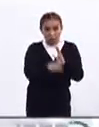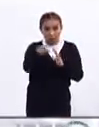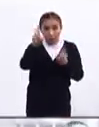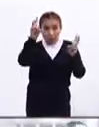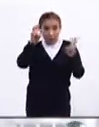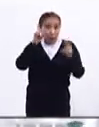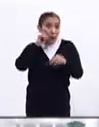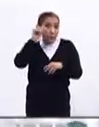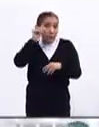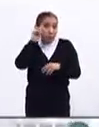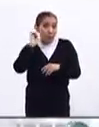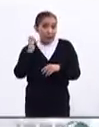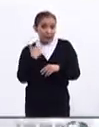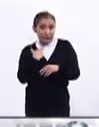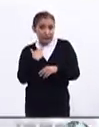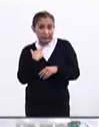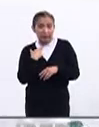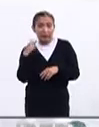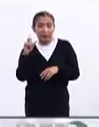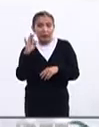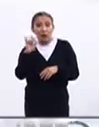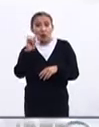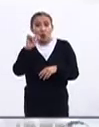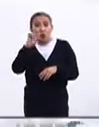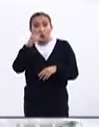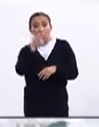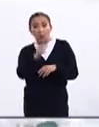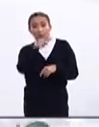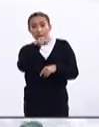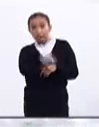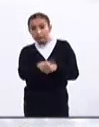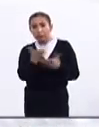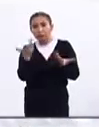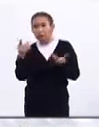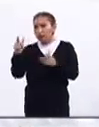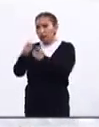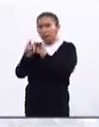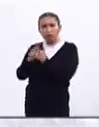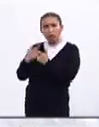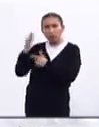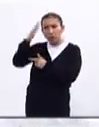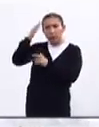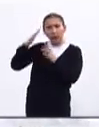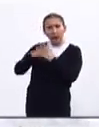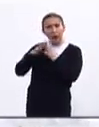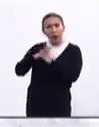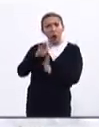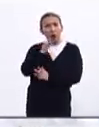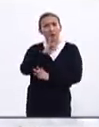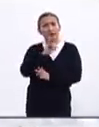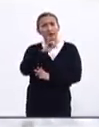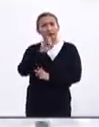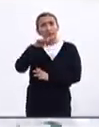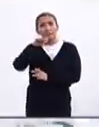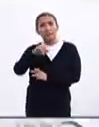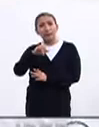caso del ex obispo Fernando Lugo, guerrillas, ¿no? O incluso Jimmy Morales Sí,